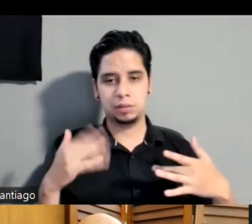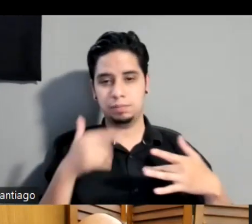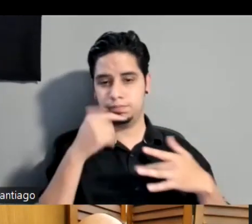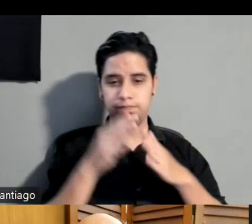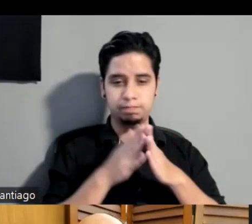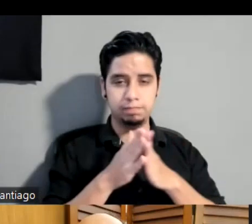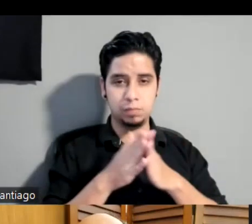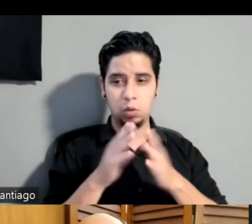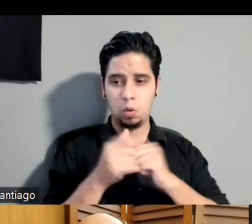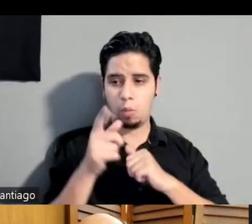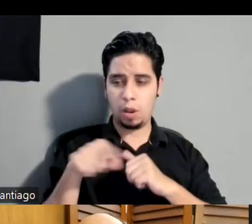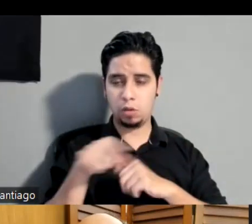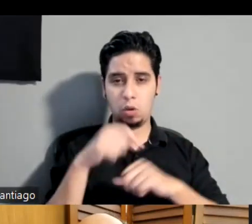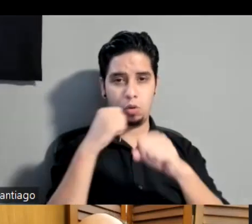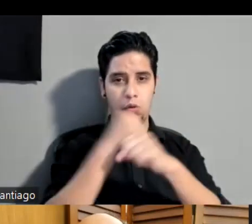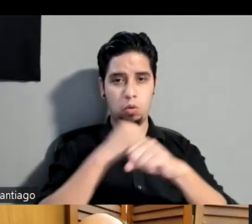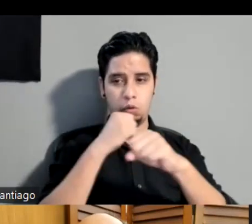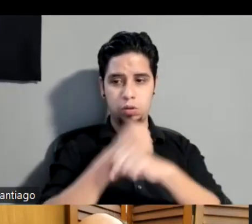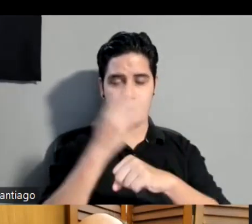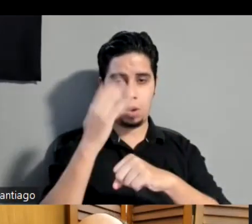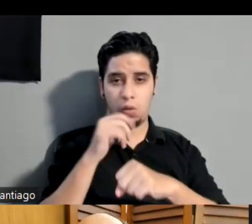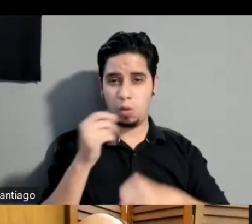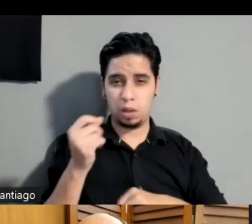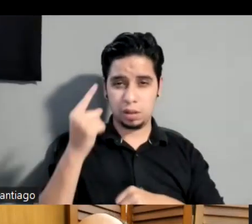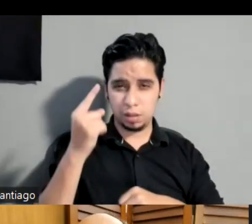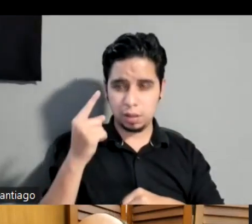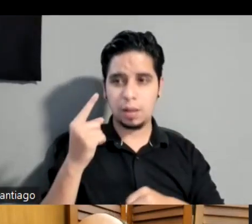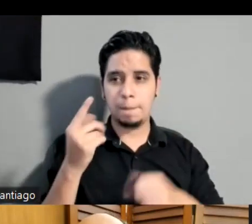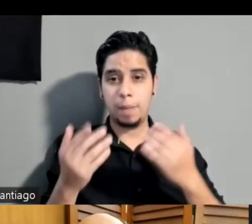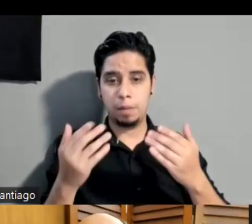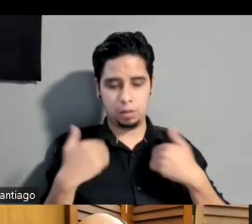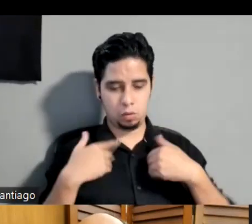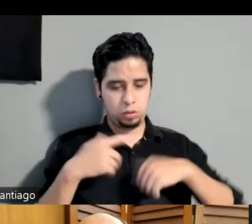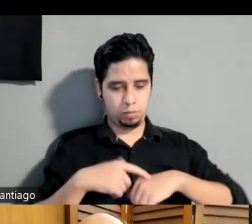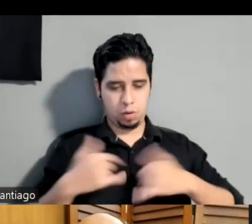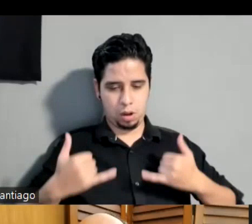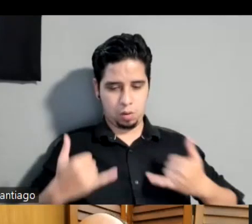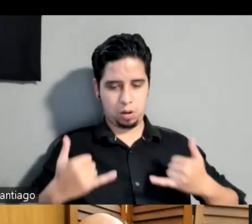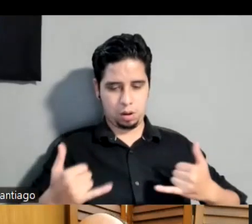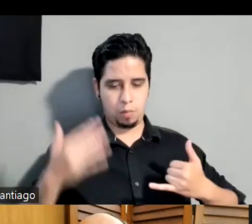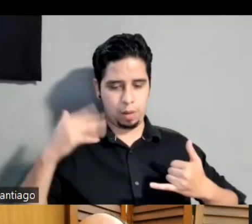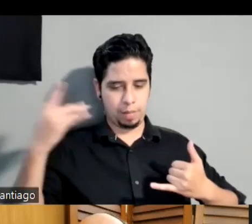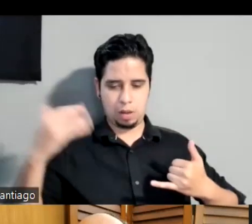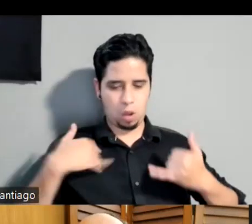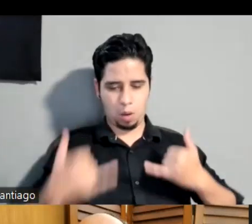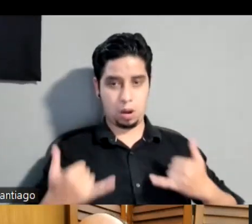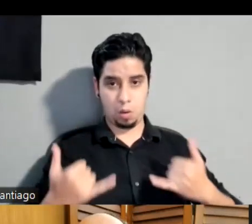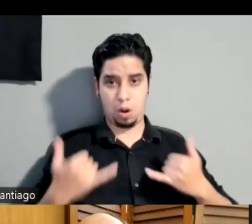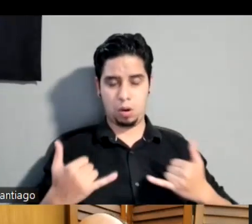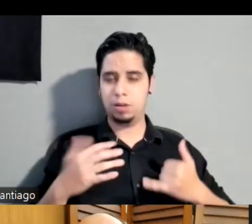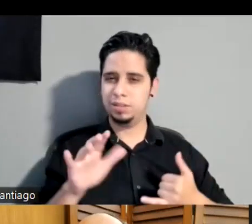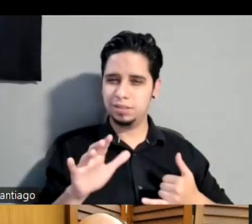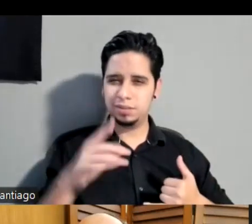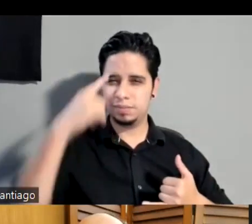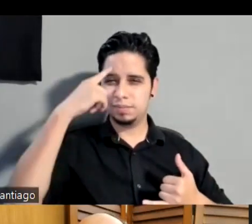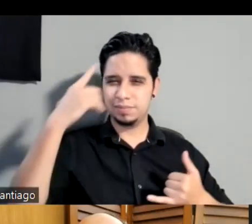cómo ellos luchan porque no comprenden, si tengo el tiempo, si lo puedo hacer ahora, ¿por qué hay que esperar, no? Lo que pasa es que yo digo, pues que el bizcocho,